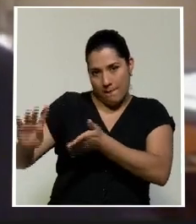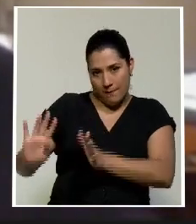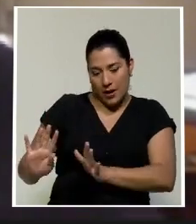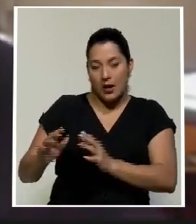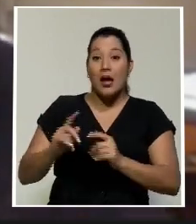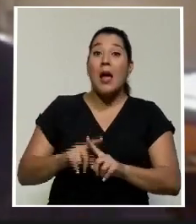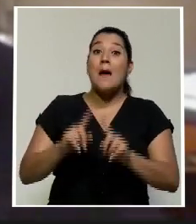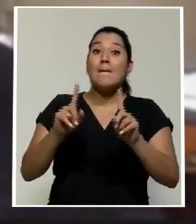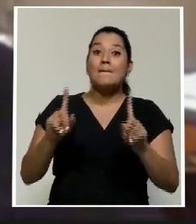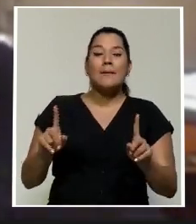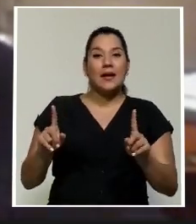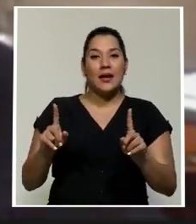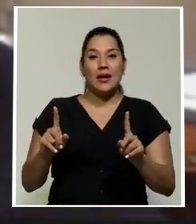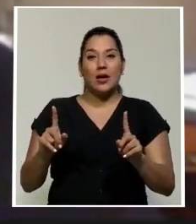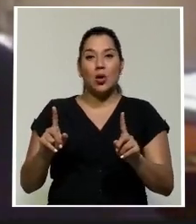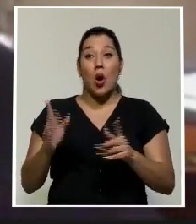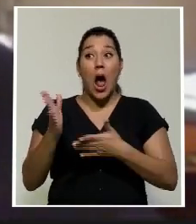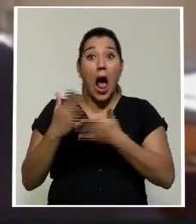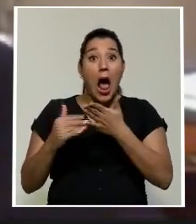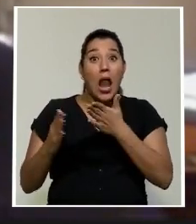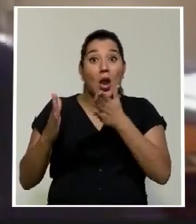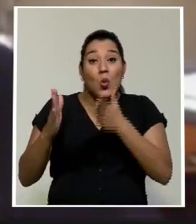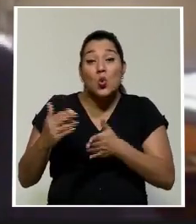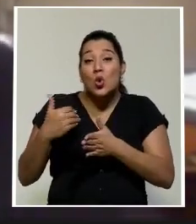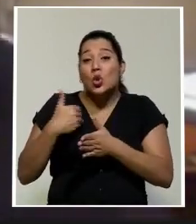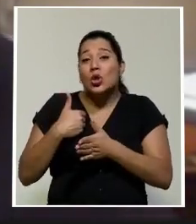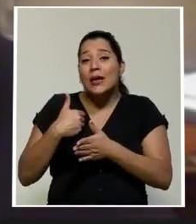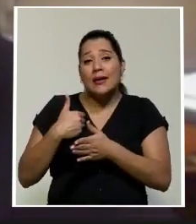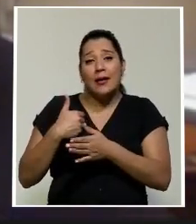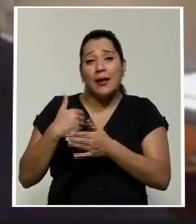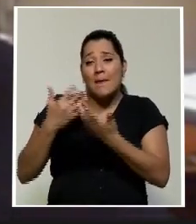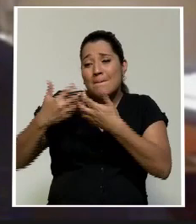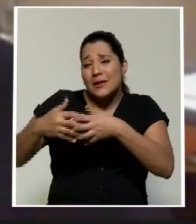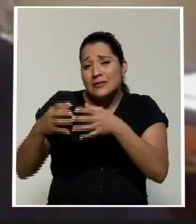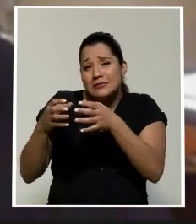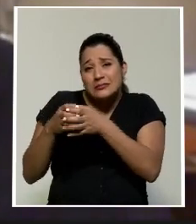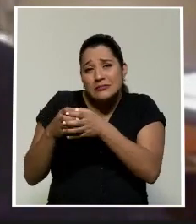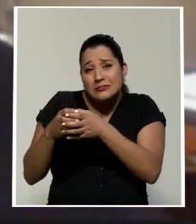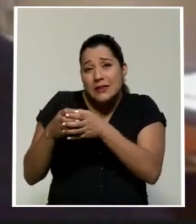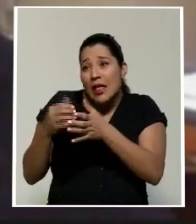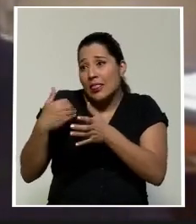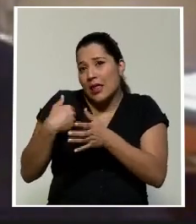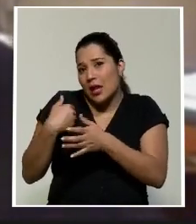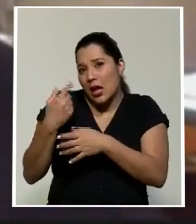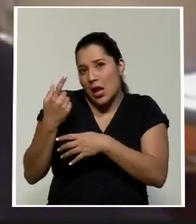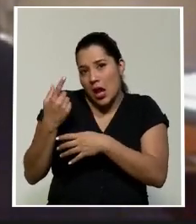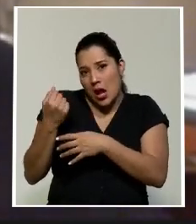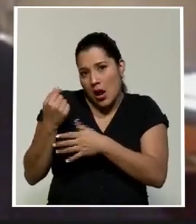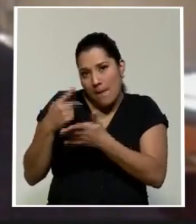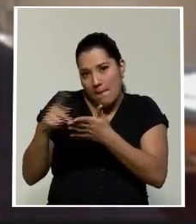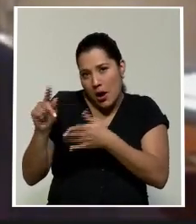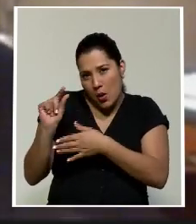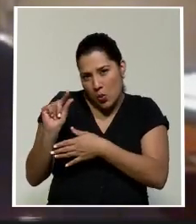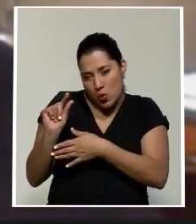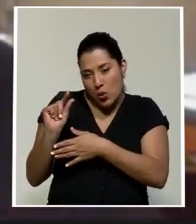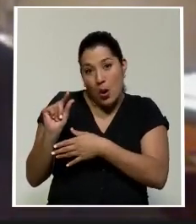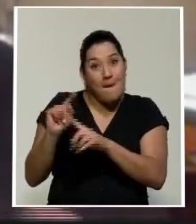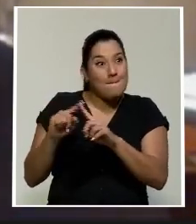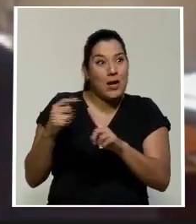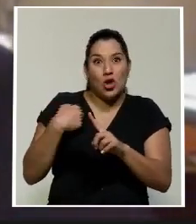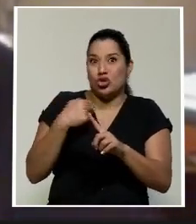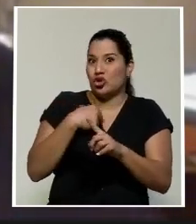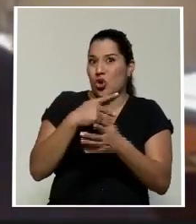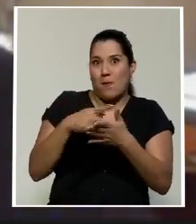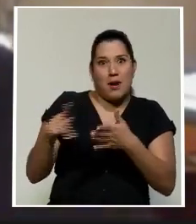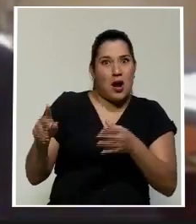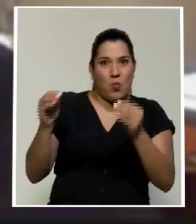sea, pero algunos de ellos incluso son medios chiquititos que tienen sueldos muy, muy pequeños. Pero no es una